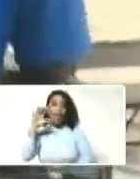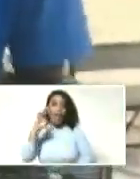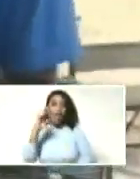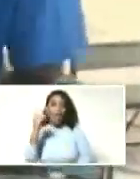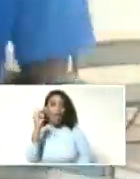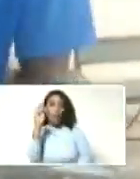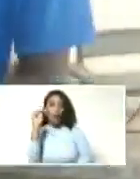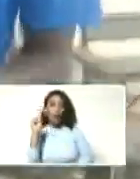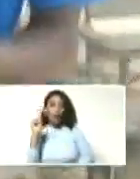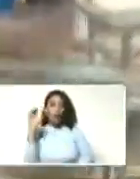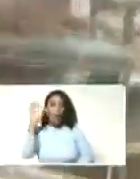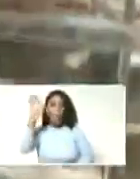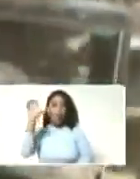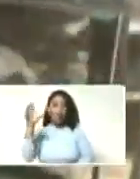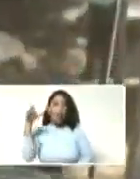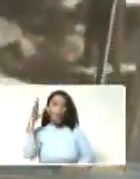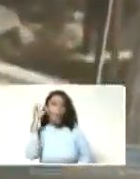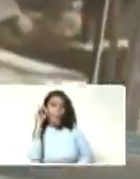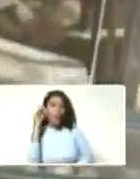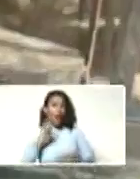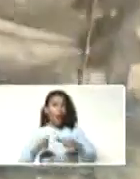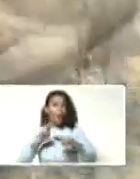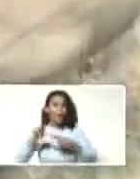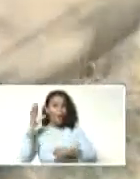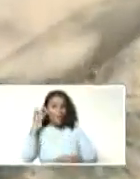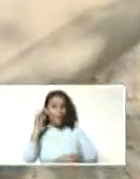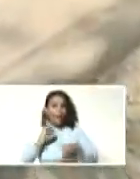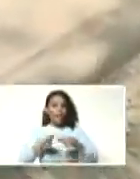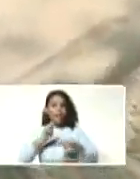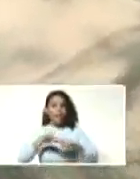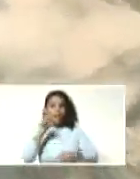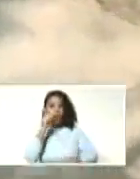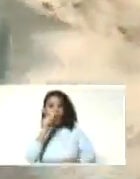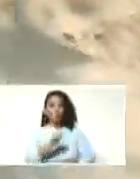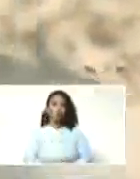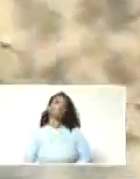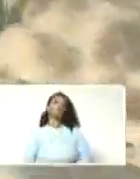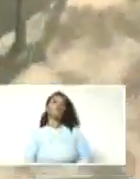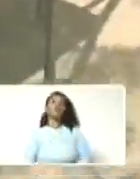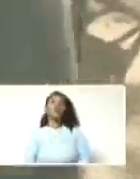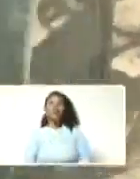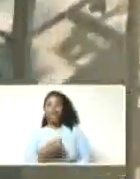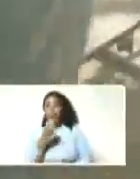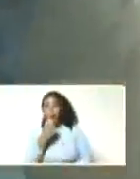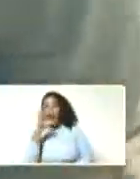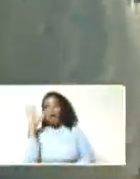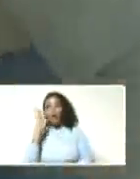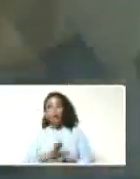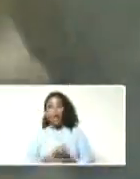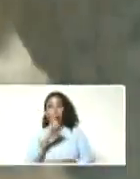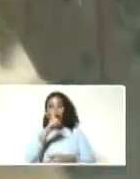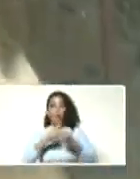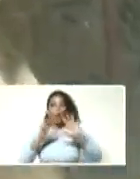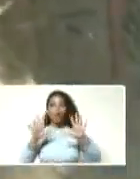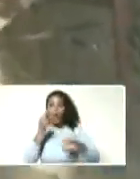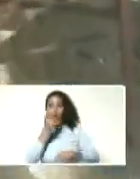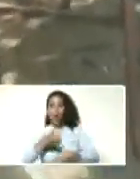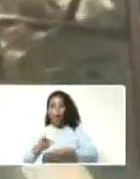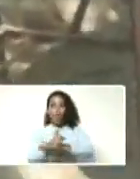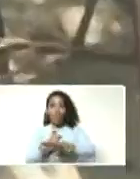la mujer, la patria es la niña, la patria es el niño. Bueno, el 1 por 10 del buen